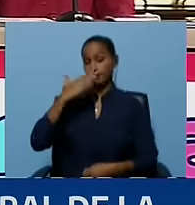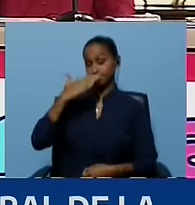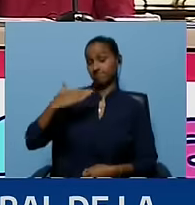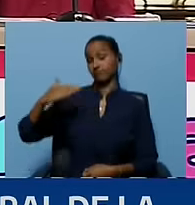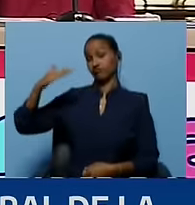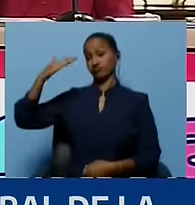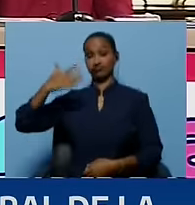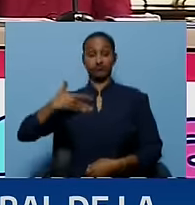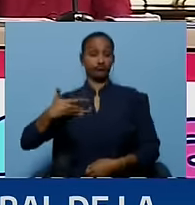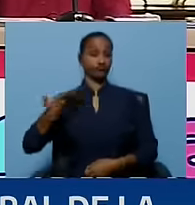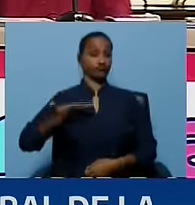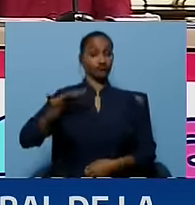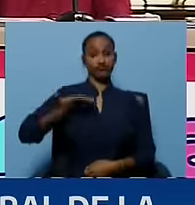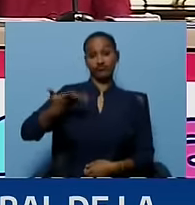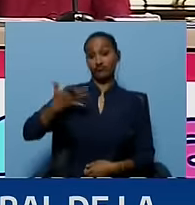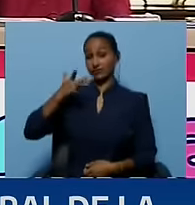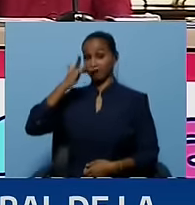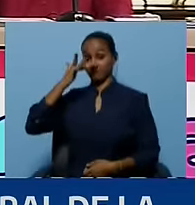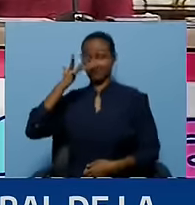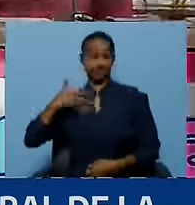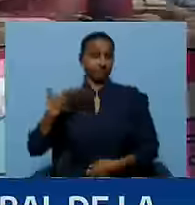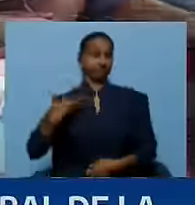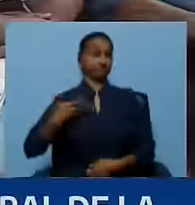Se vuelven enchufados.